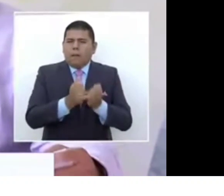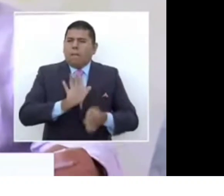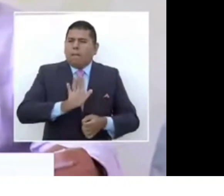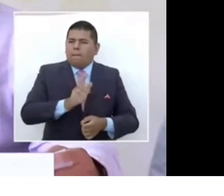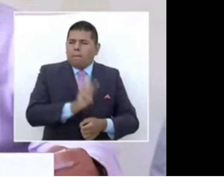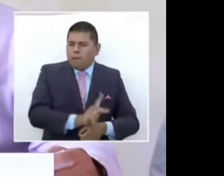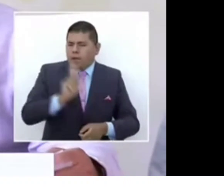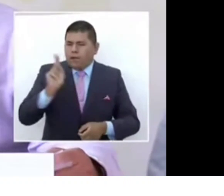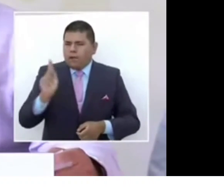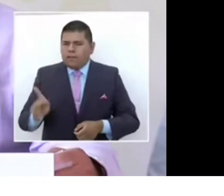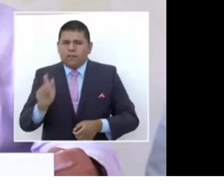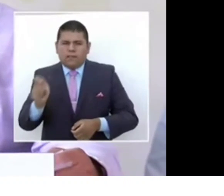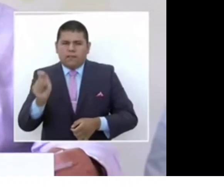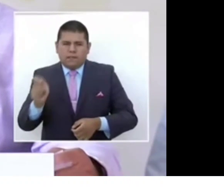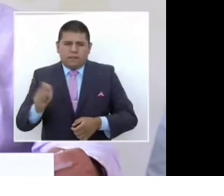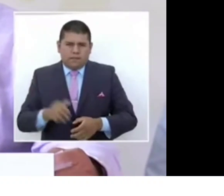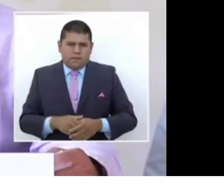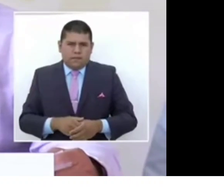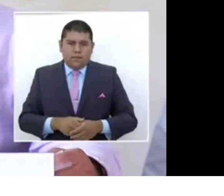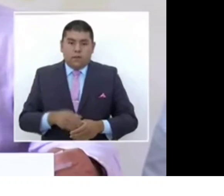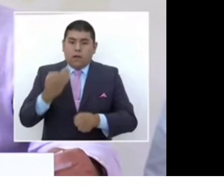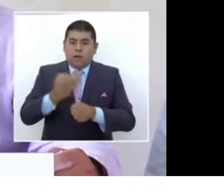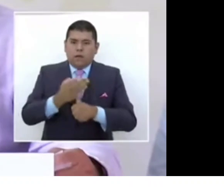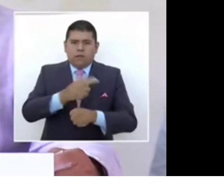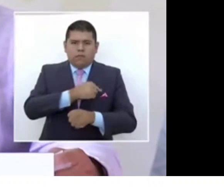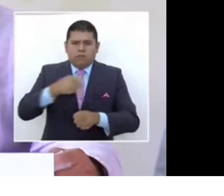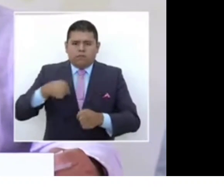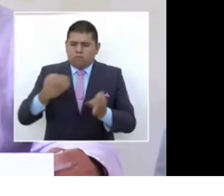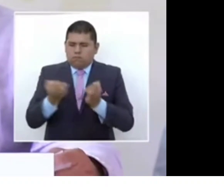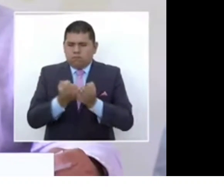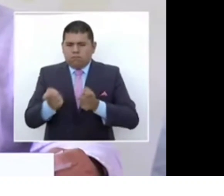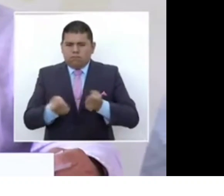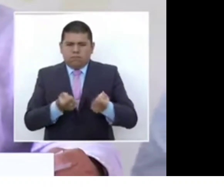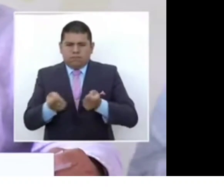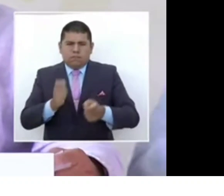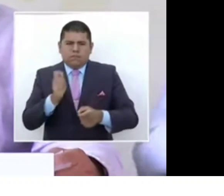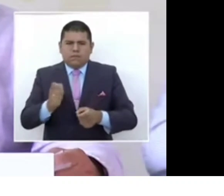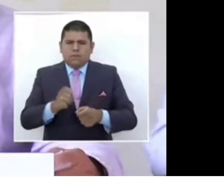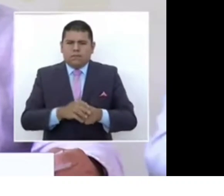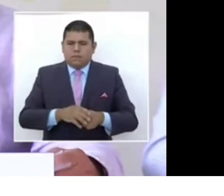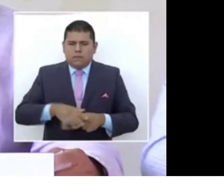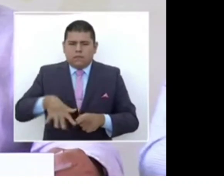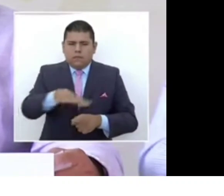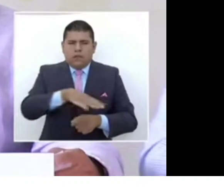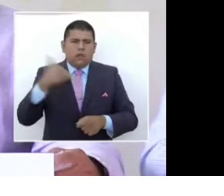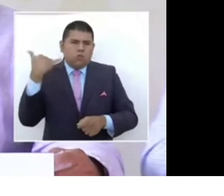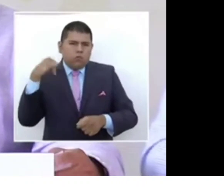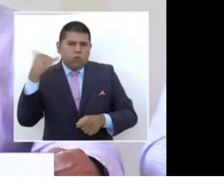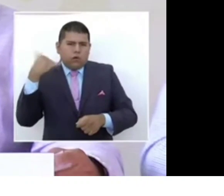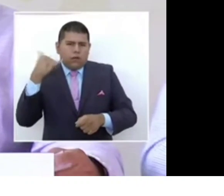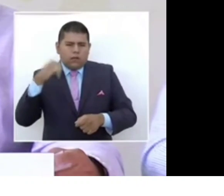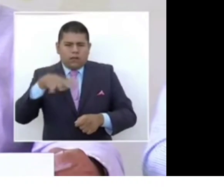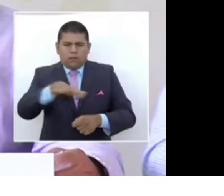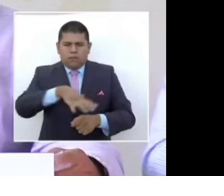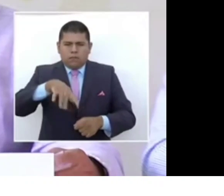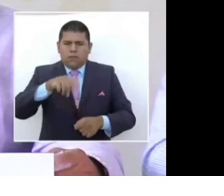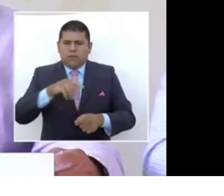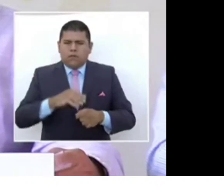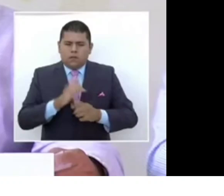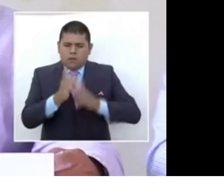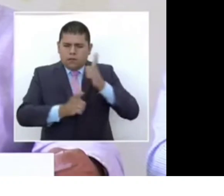parecido a lo que estamos haciendo en la península de Yucatán con el Tren